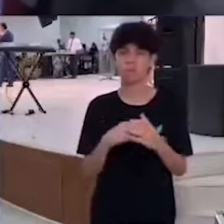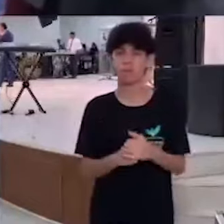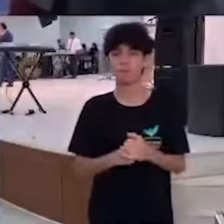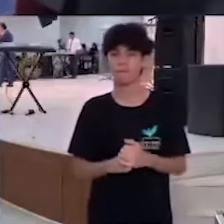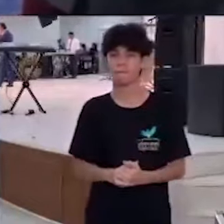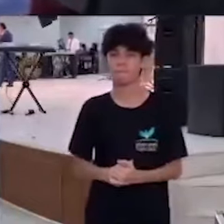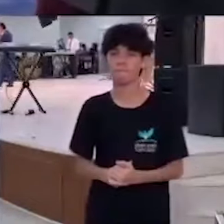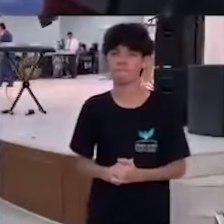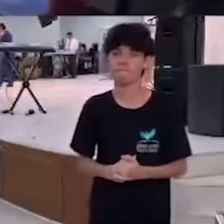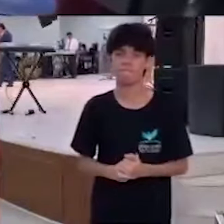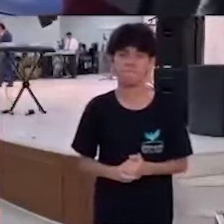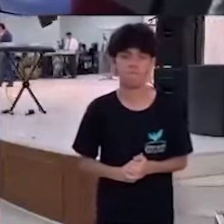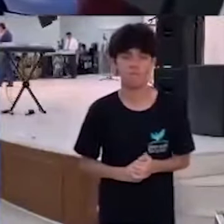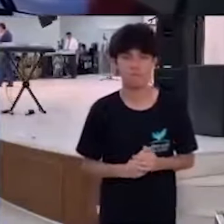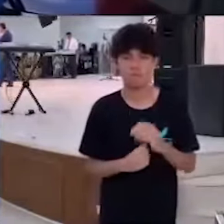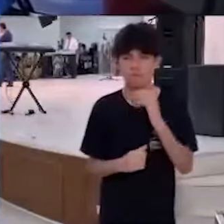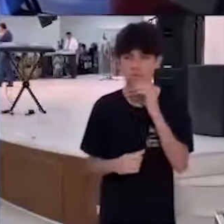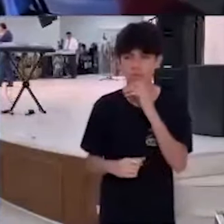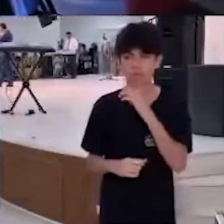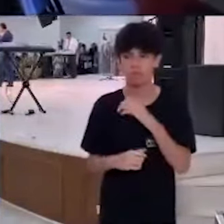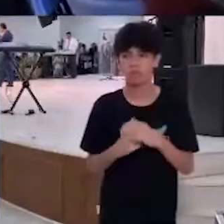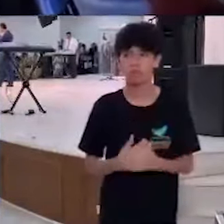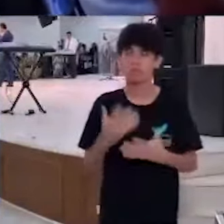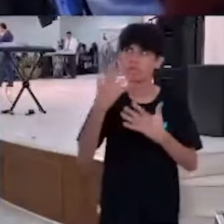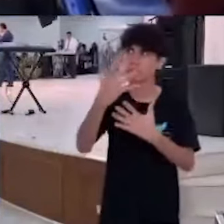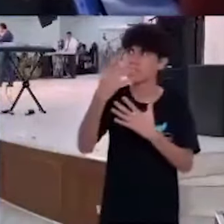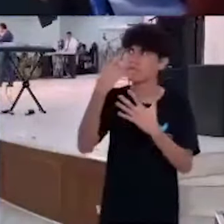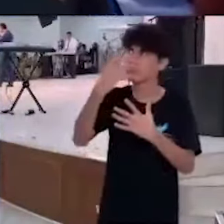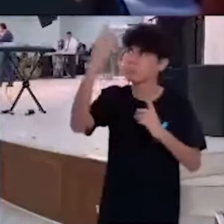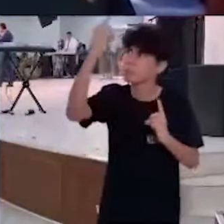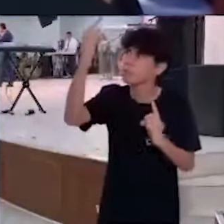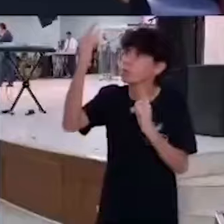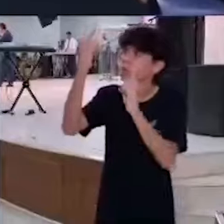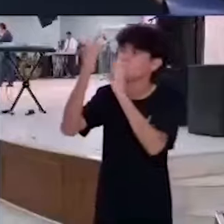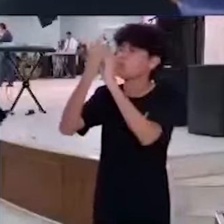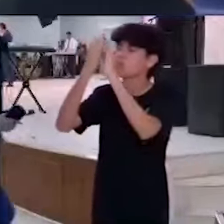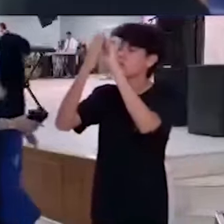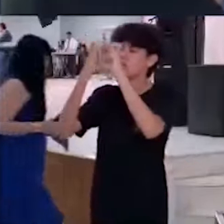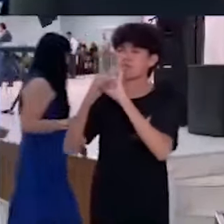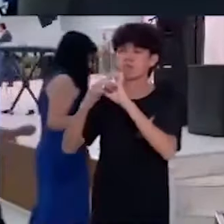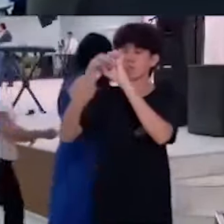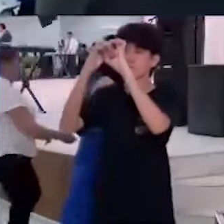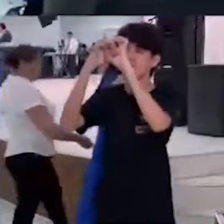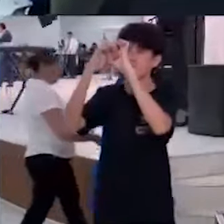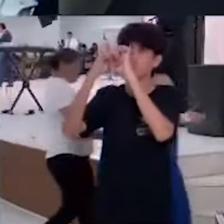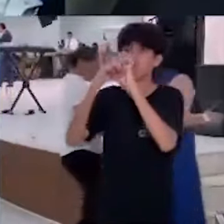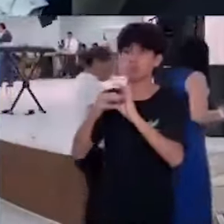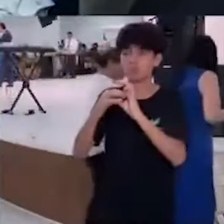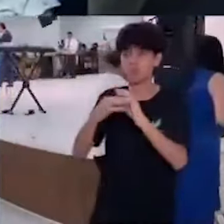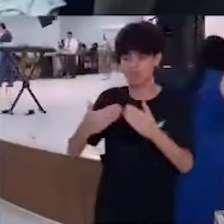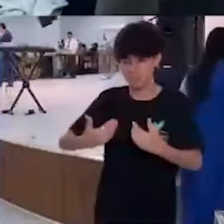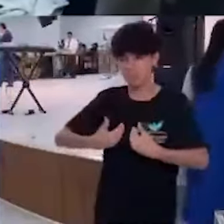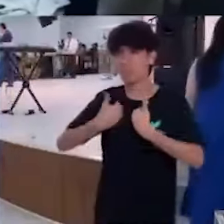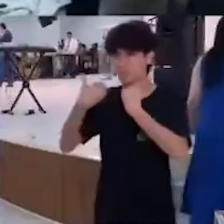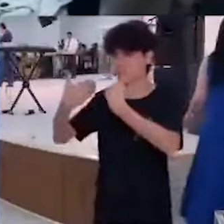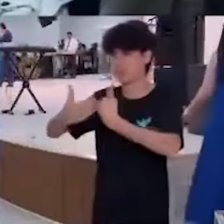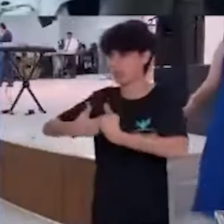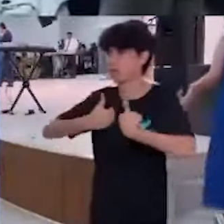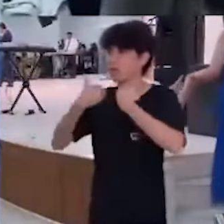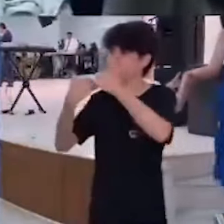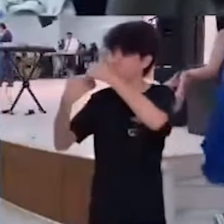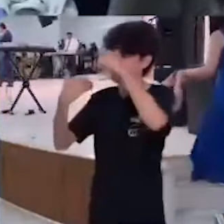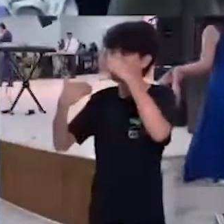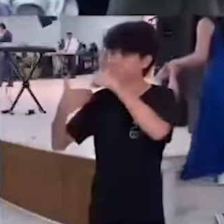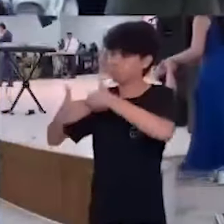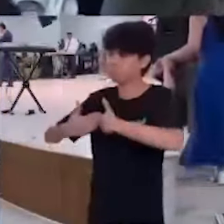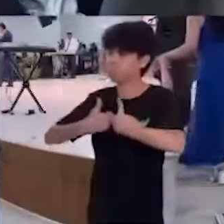Queremos ser íntegros contigo, Señor, y declararte nuestro pecado en este día. Levanta tus manos